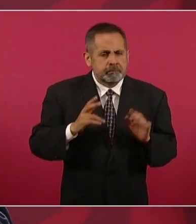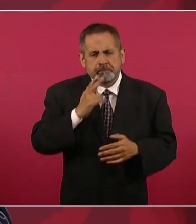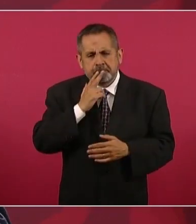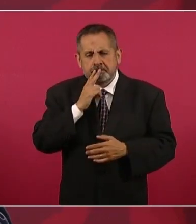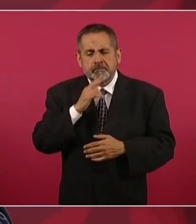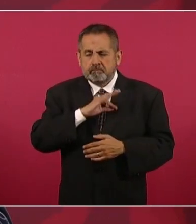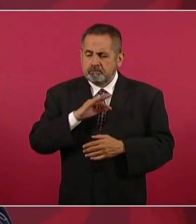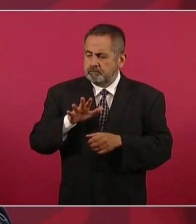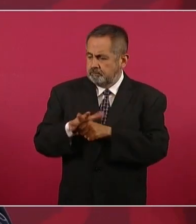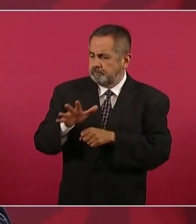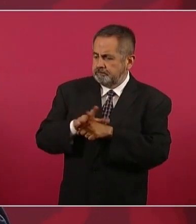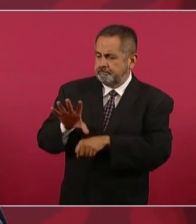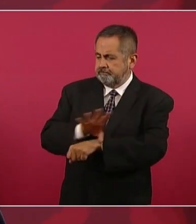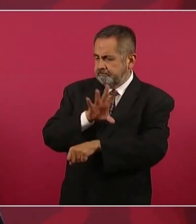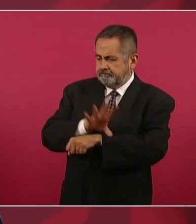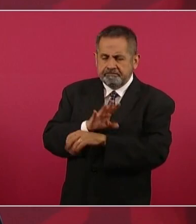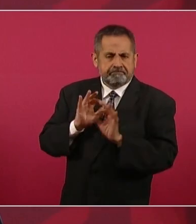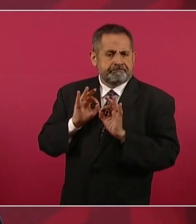tener